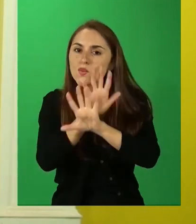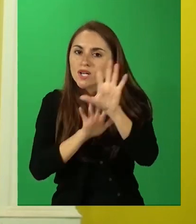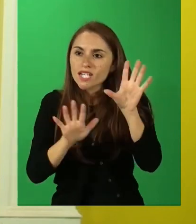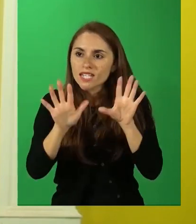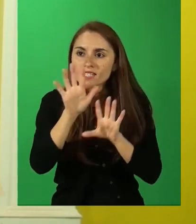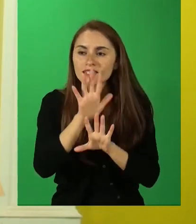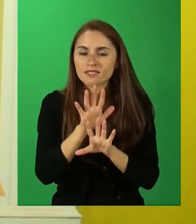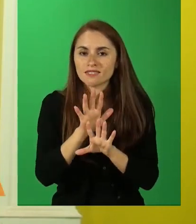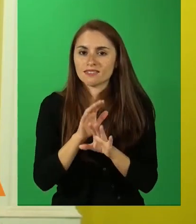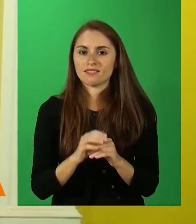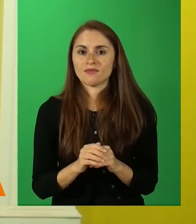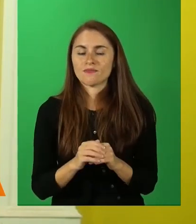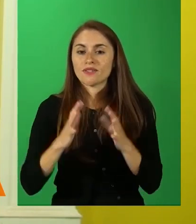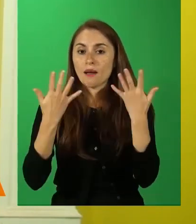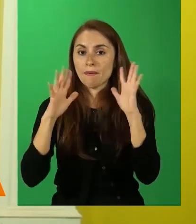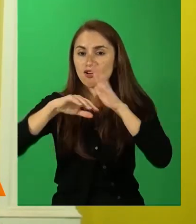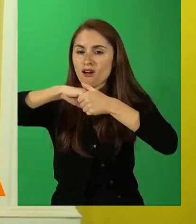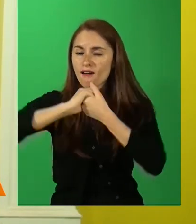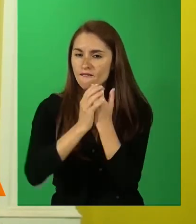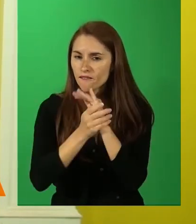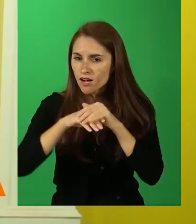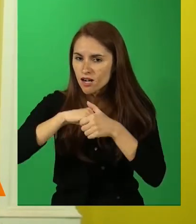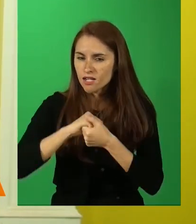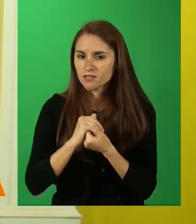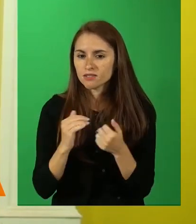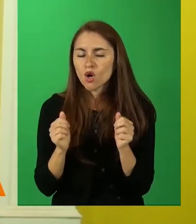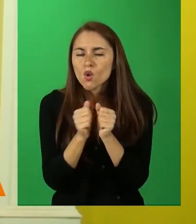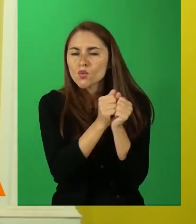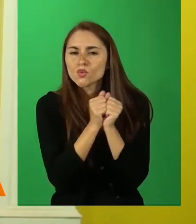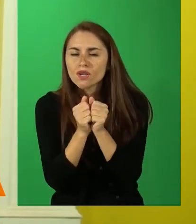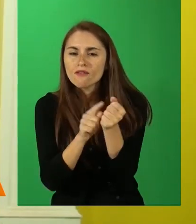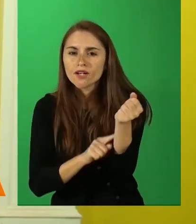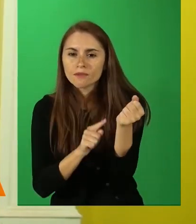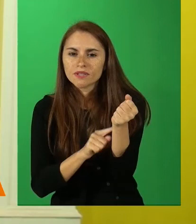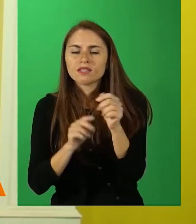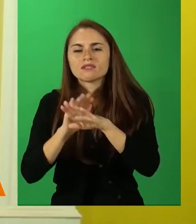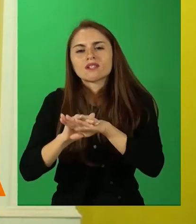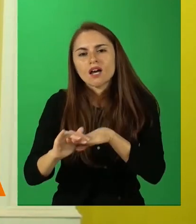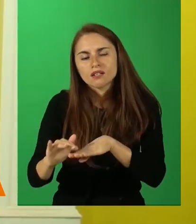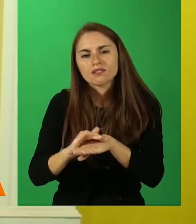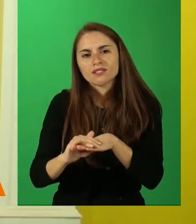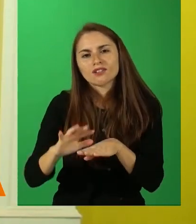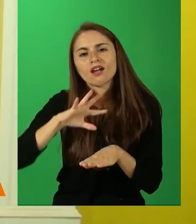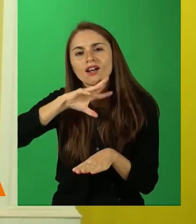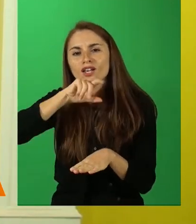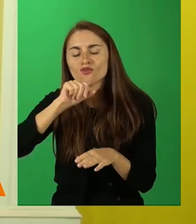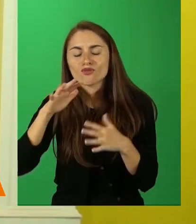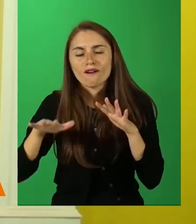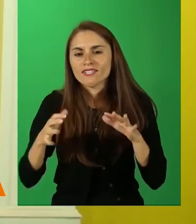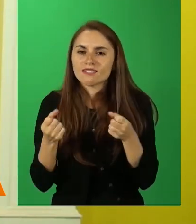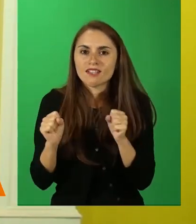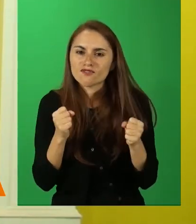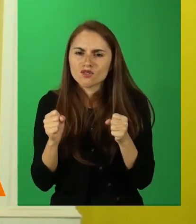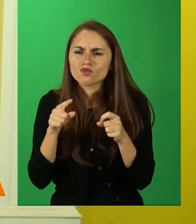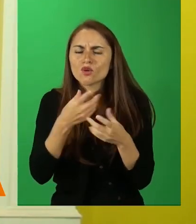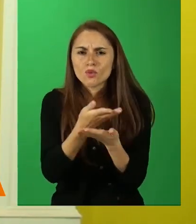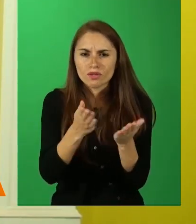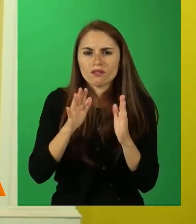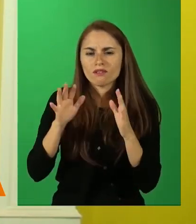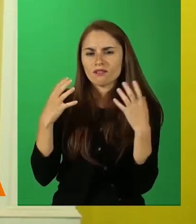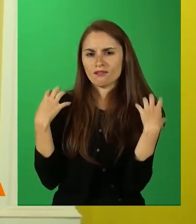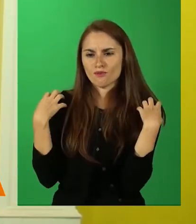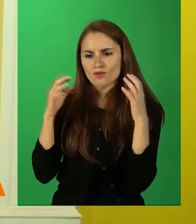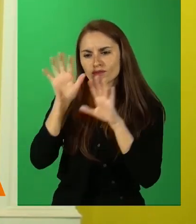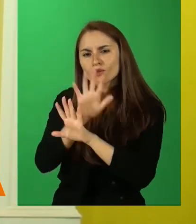Cuídense, protéjanse, lávense las manos, disfruten a su familia, tranquilicen a sus adultos. Los adultos nos ponemos muy nerviosos con estas cosas. Y